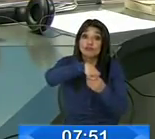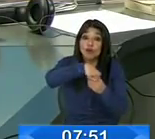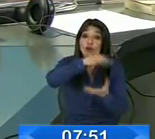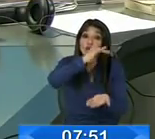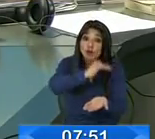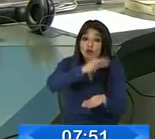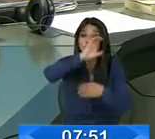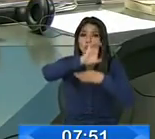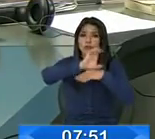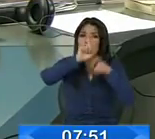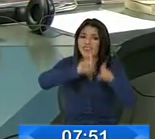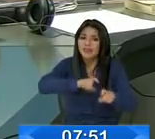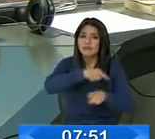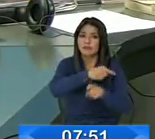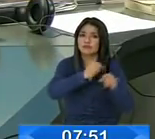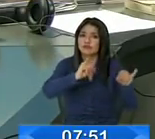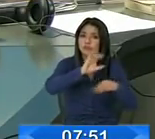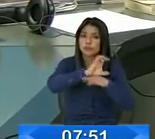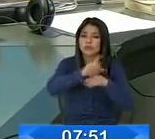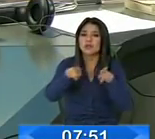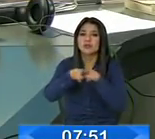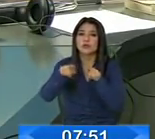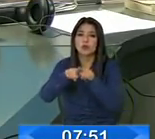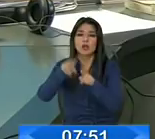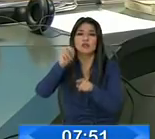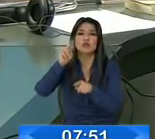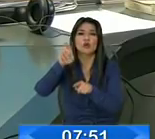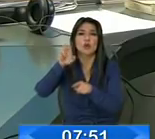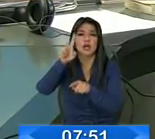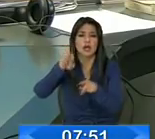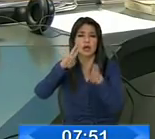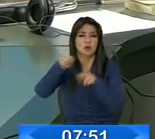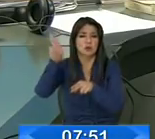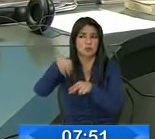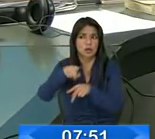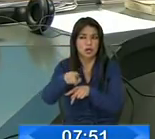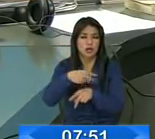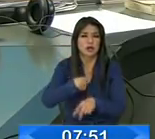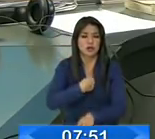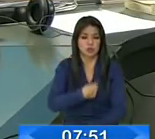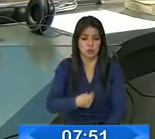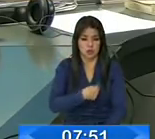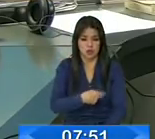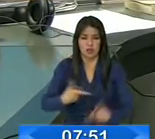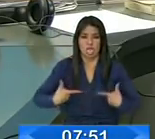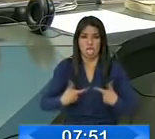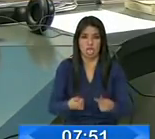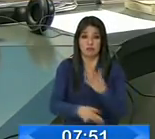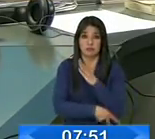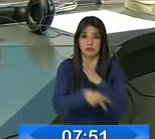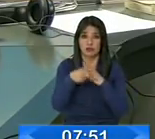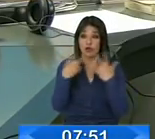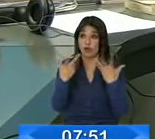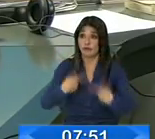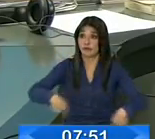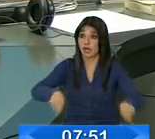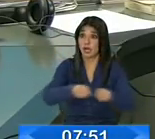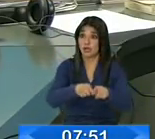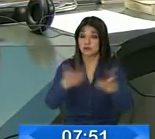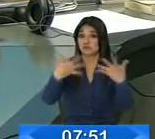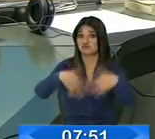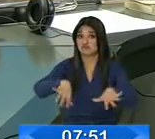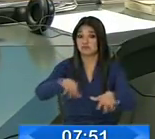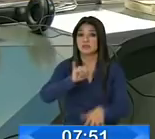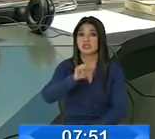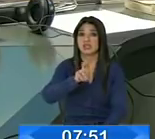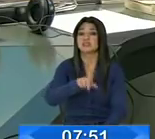Tenemos que tener un fondo soberano como lo tuvo Noruega. Noruega, en vez de gastar el petróleo en obras que podrían acabar en yachais,